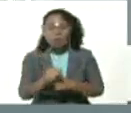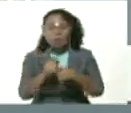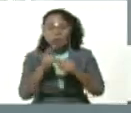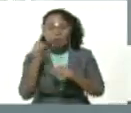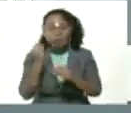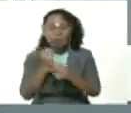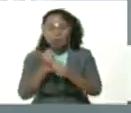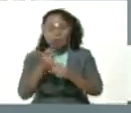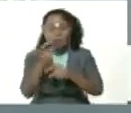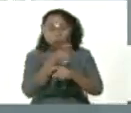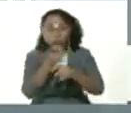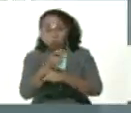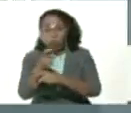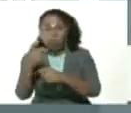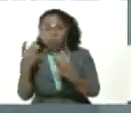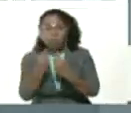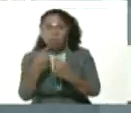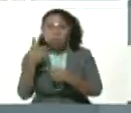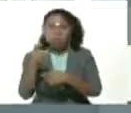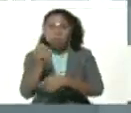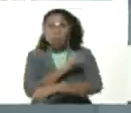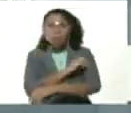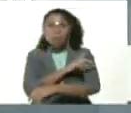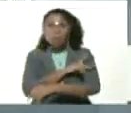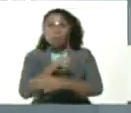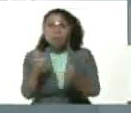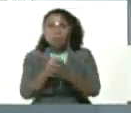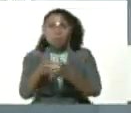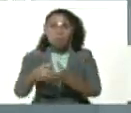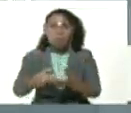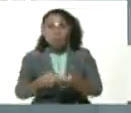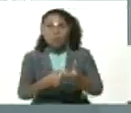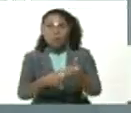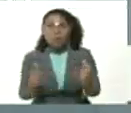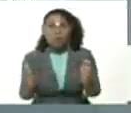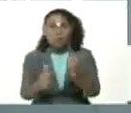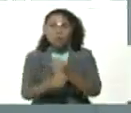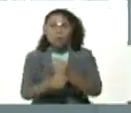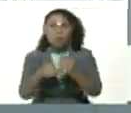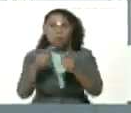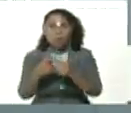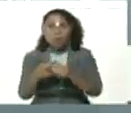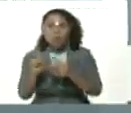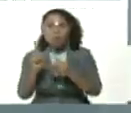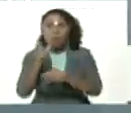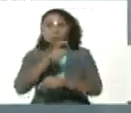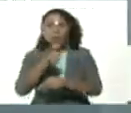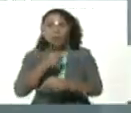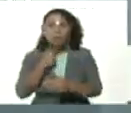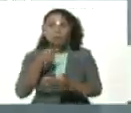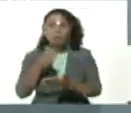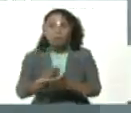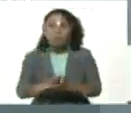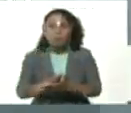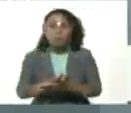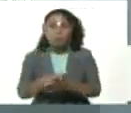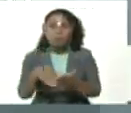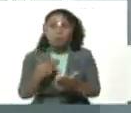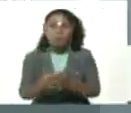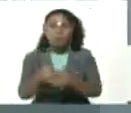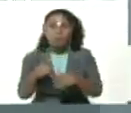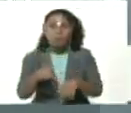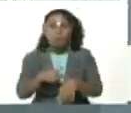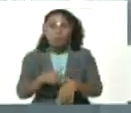búsqueda y de rescate que hicieron los compañeros de Protección Civil y Cuerpo de Bomberos, encontraron también otra persona. Hasta ahora, ese